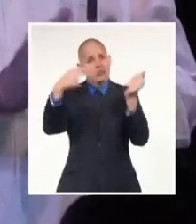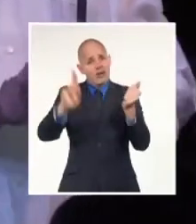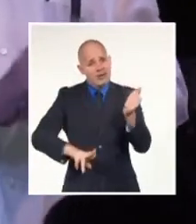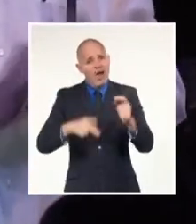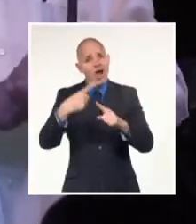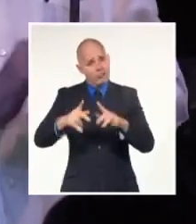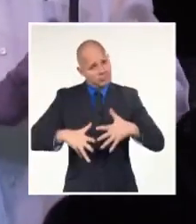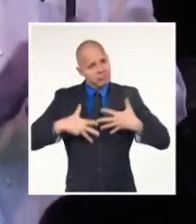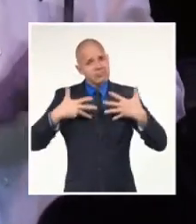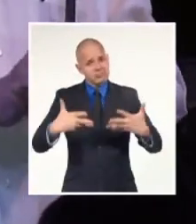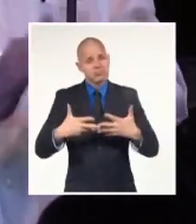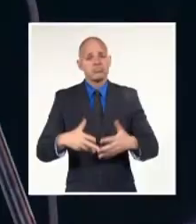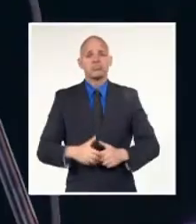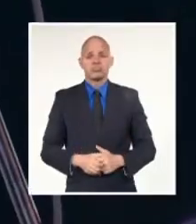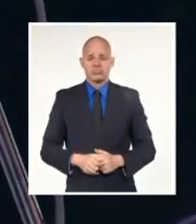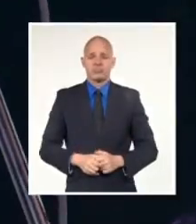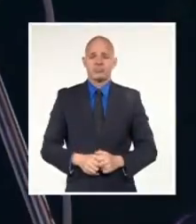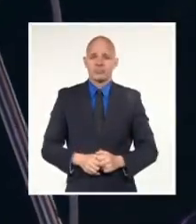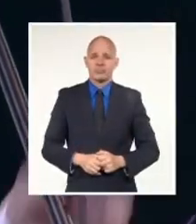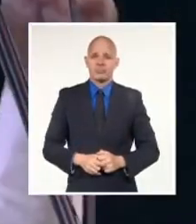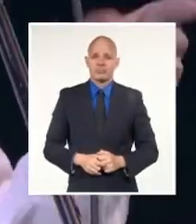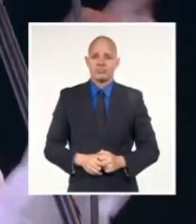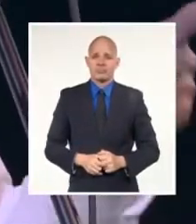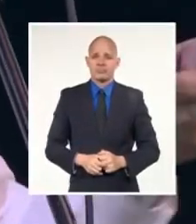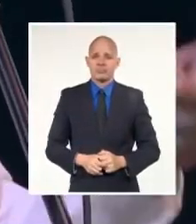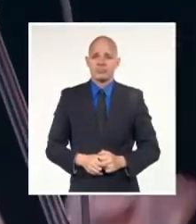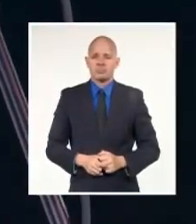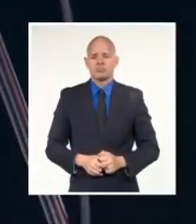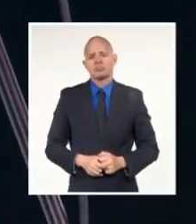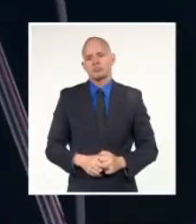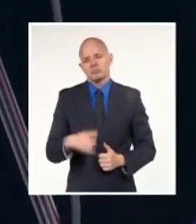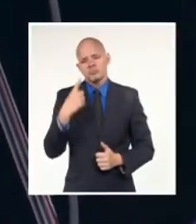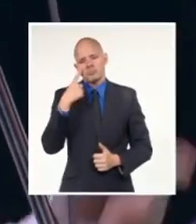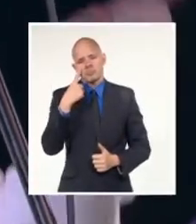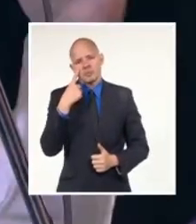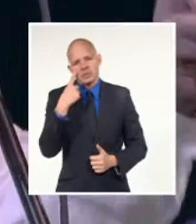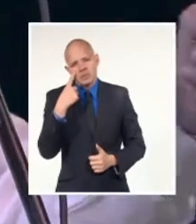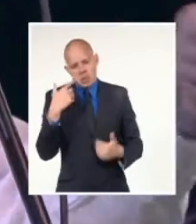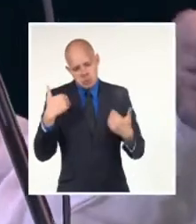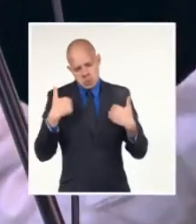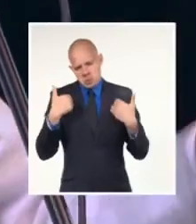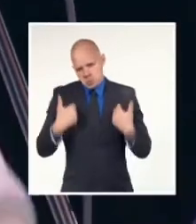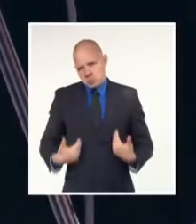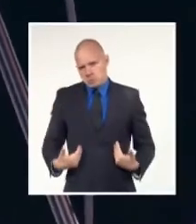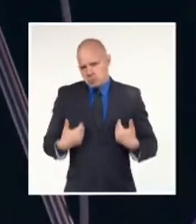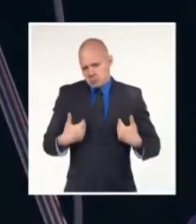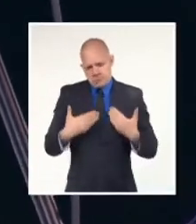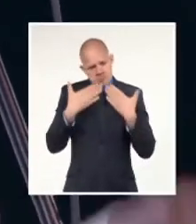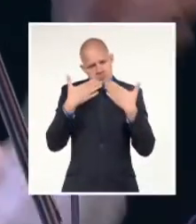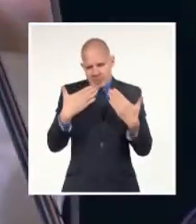lucha por la libertad de la patria. Yo me siento bien